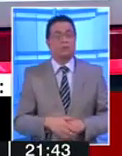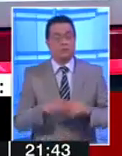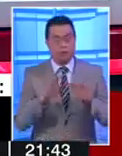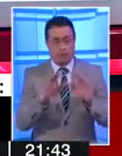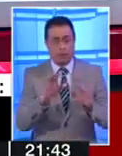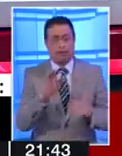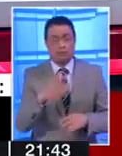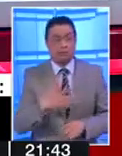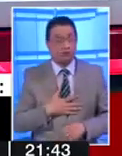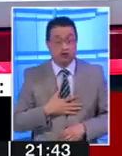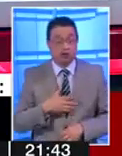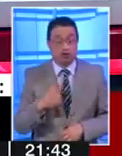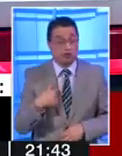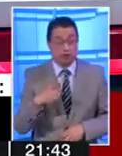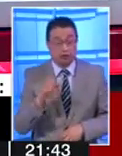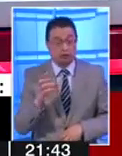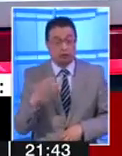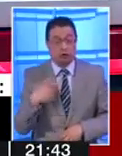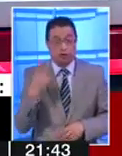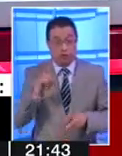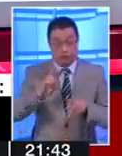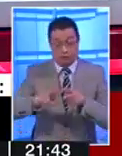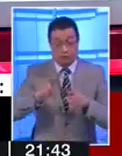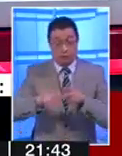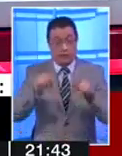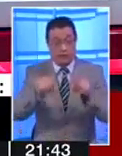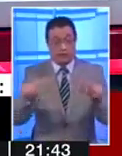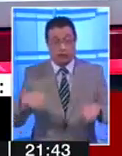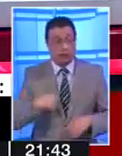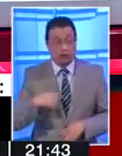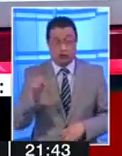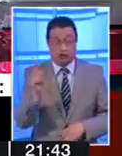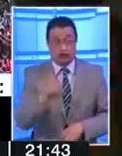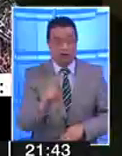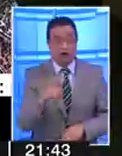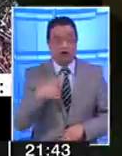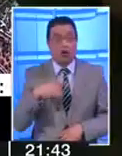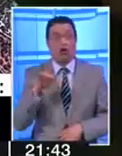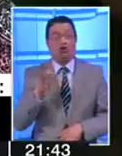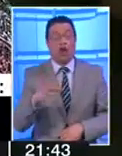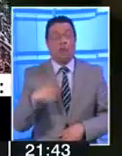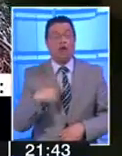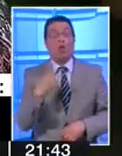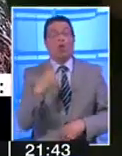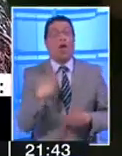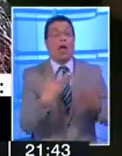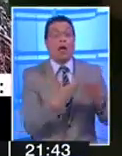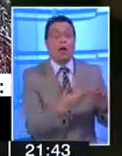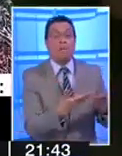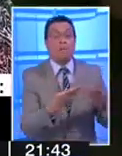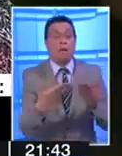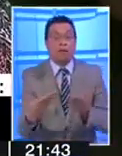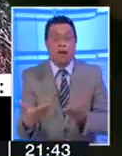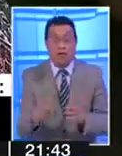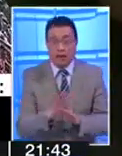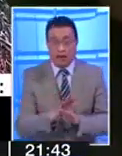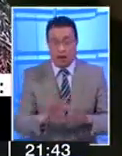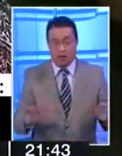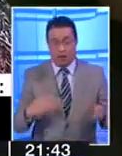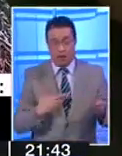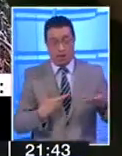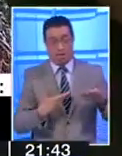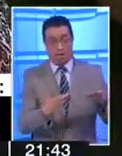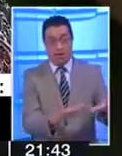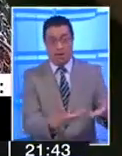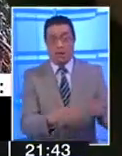Mónica, yo no soy la organizadora del evento, soy una invitada más. No tengo